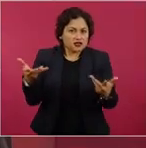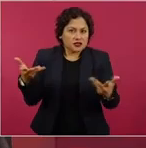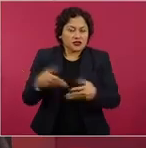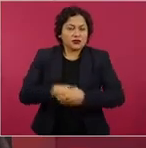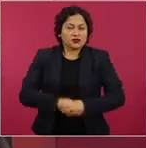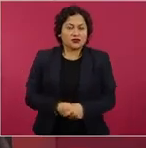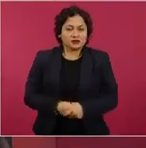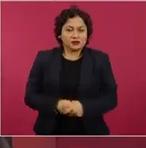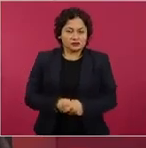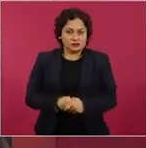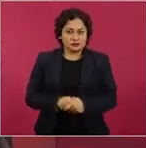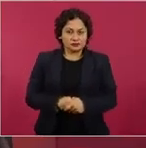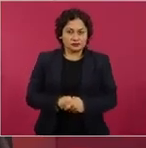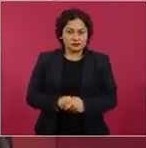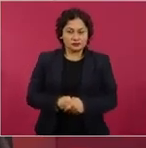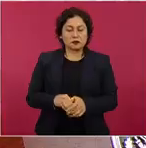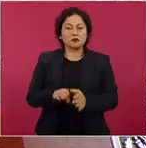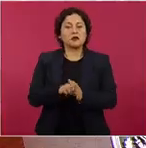ojos azules.